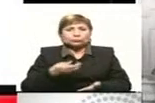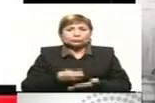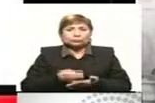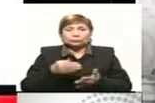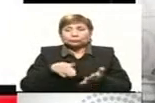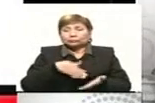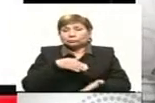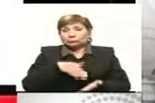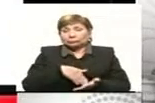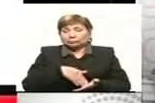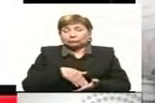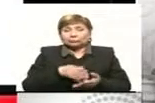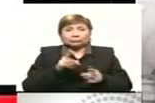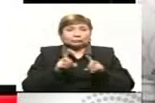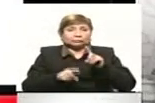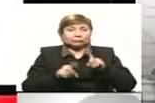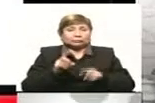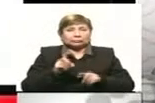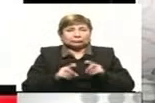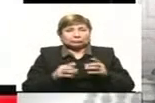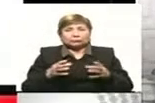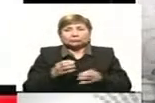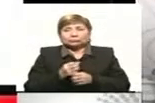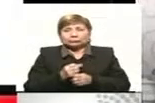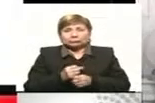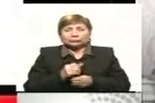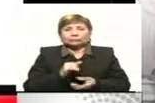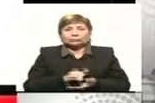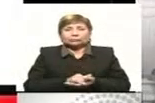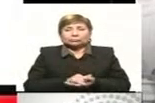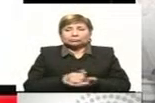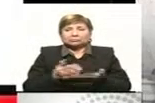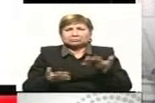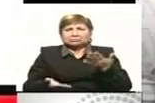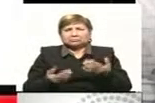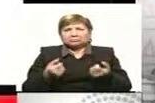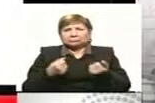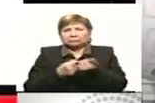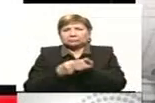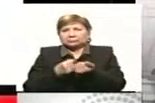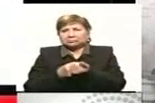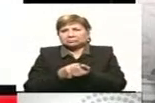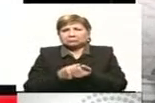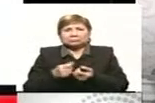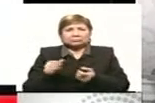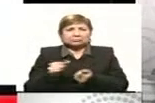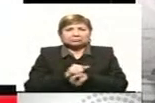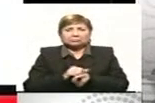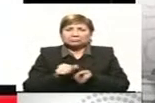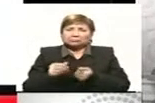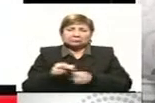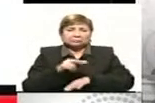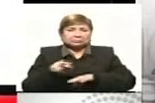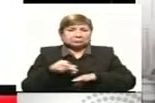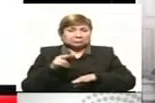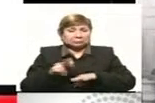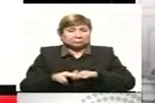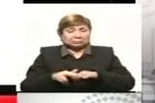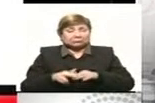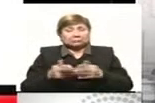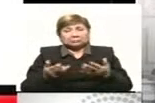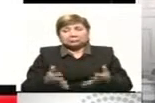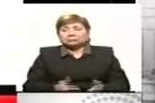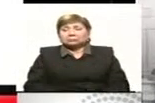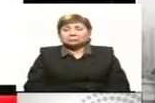central y una cantidad para apoyo a la gestión de desastres naturales a través de un fondo especial.